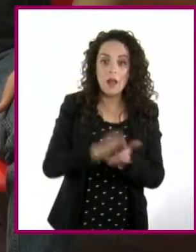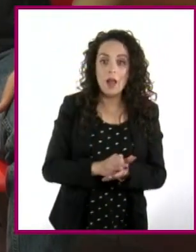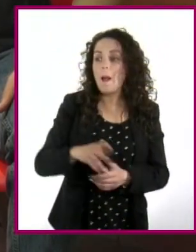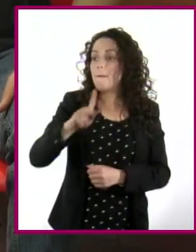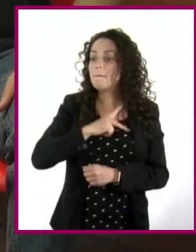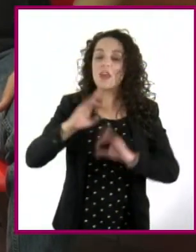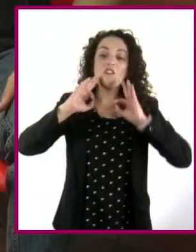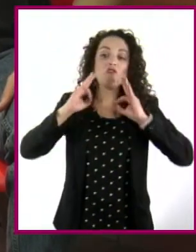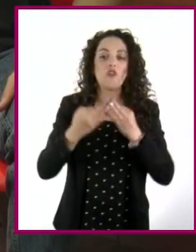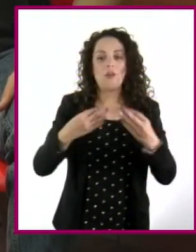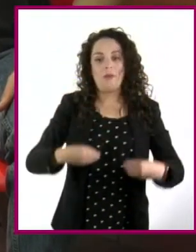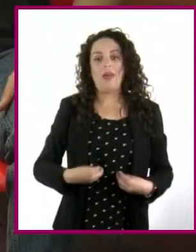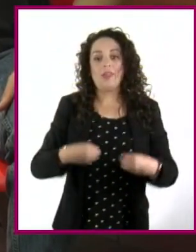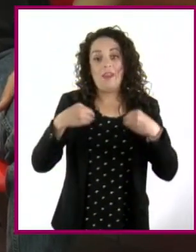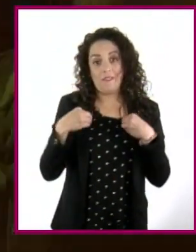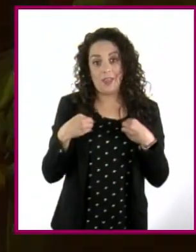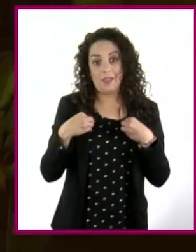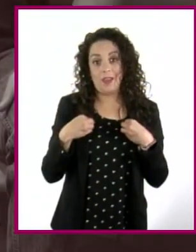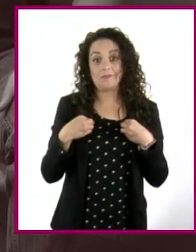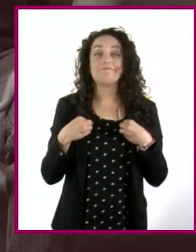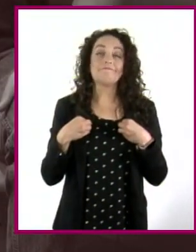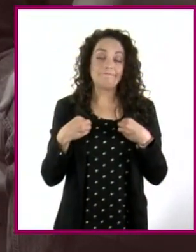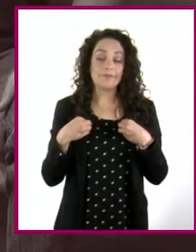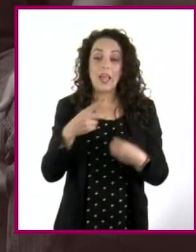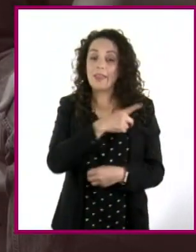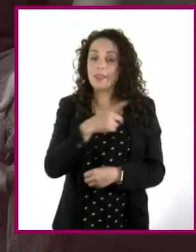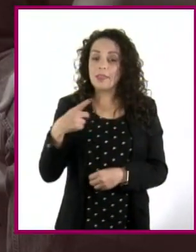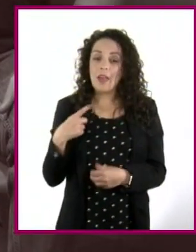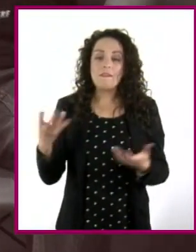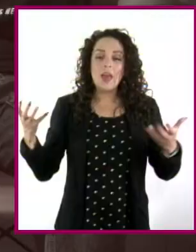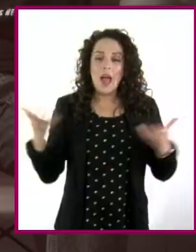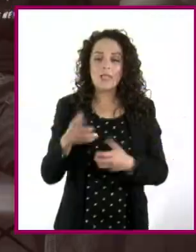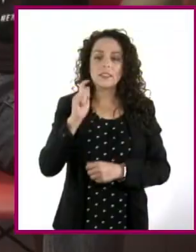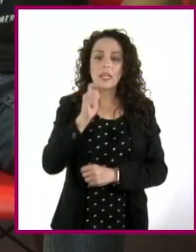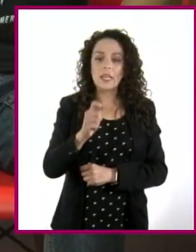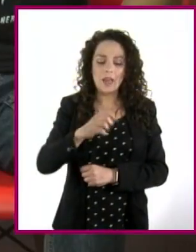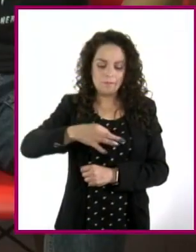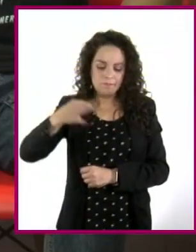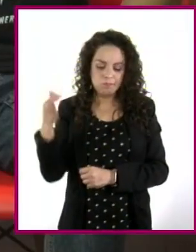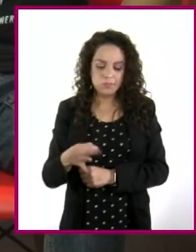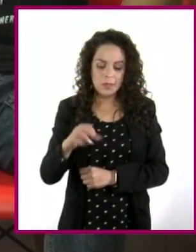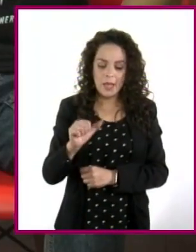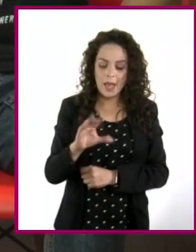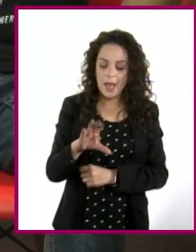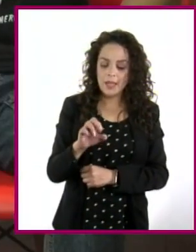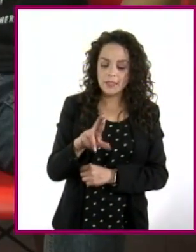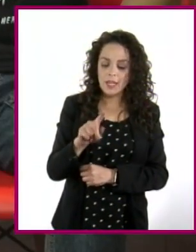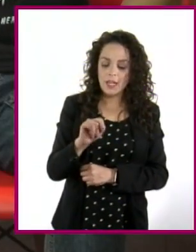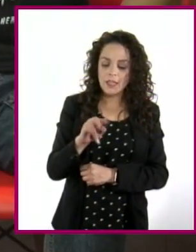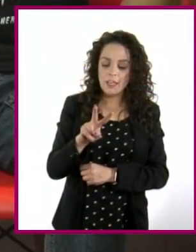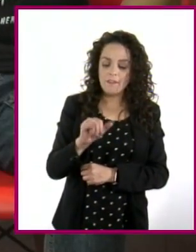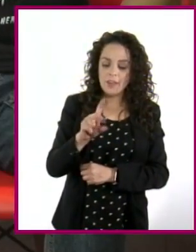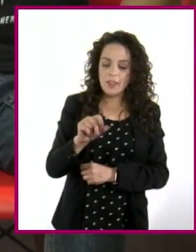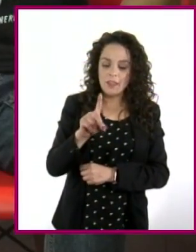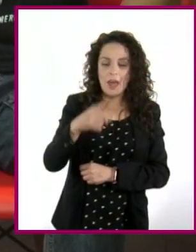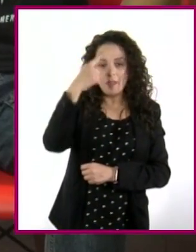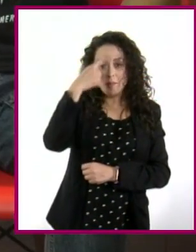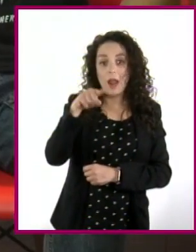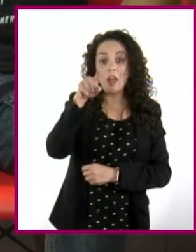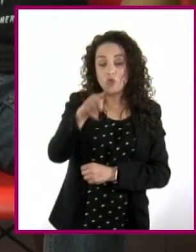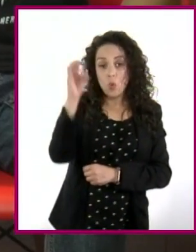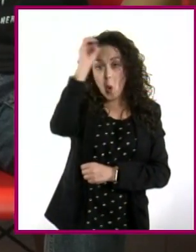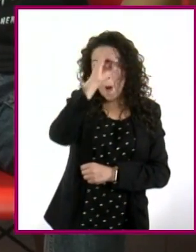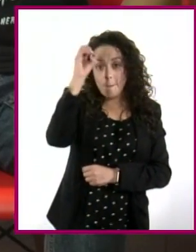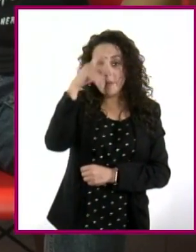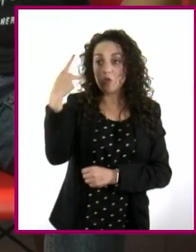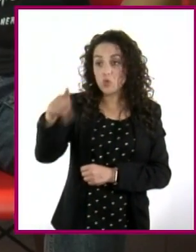Una habilidad que debemos de desarrollar es la asertividad, es decir, la capacidad de transmitir opiniones, creencias y